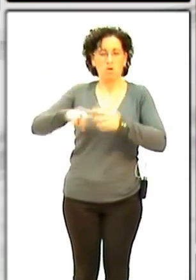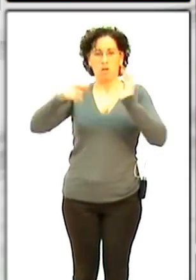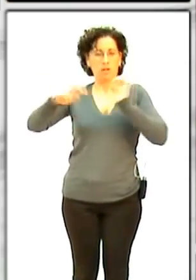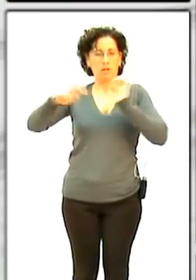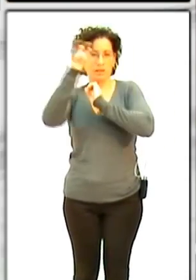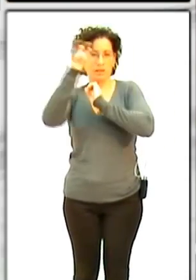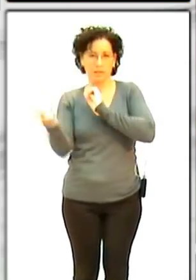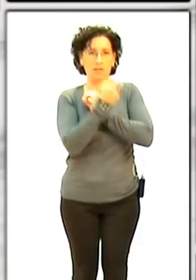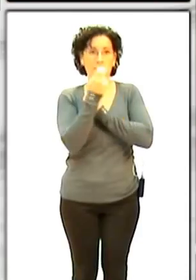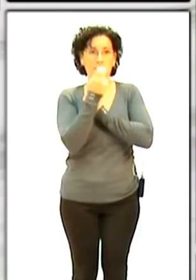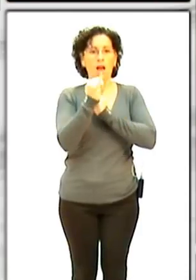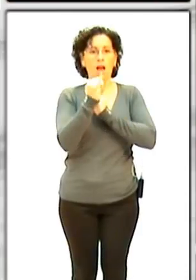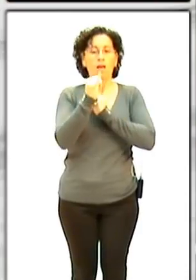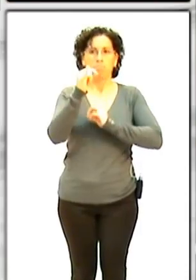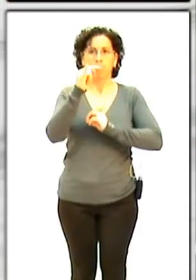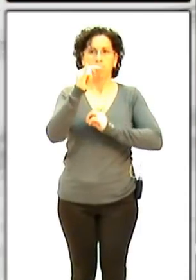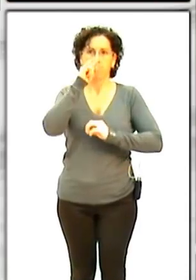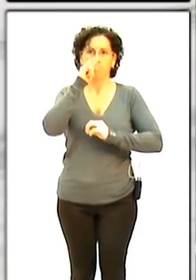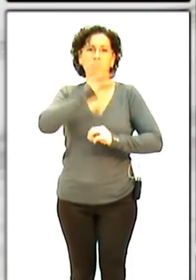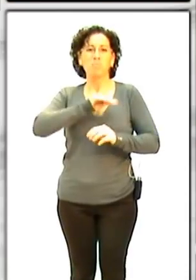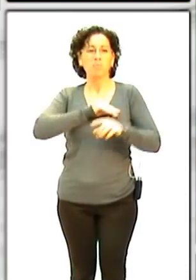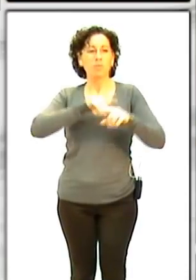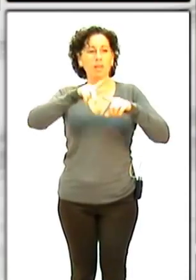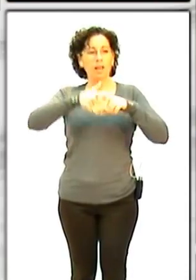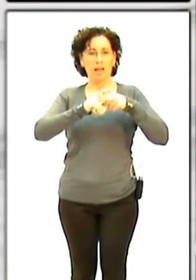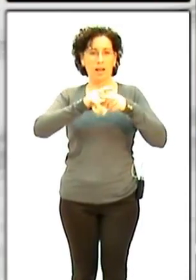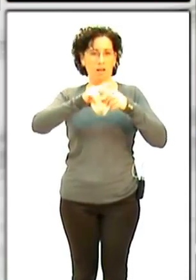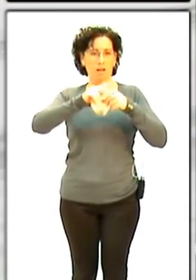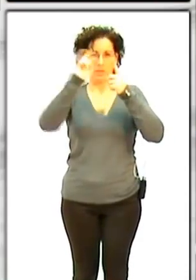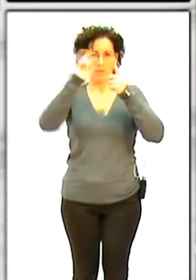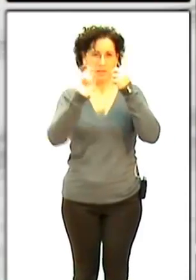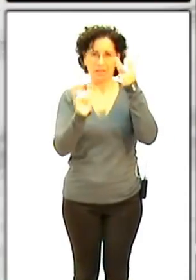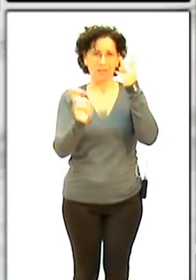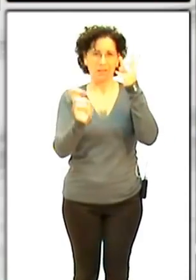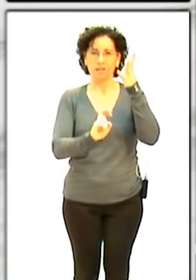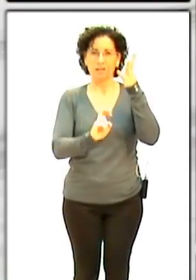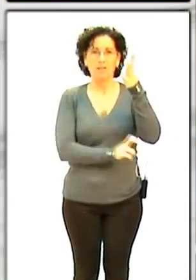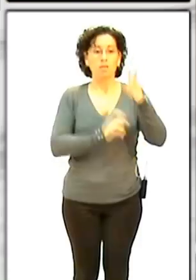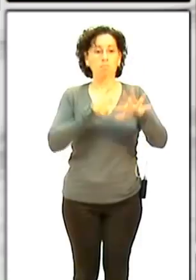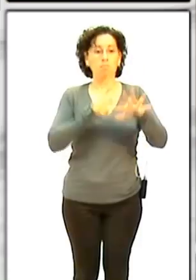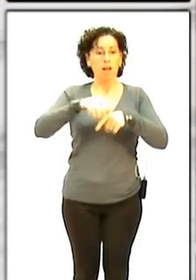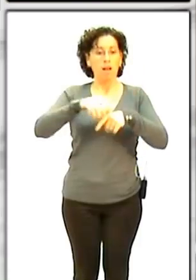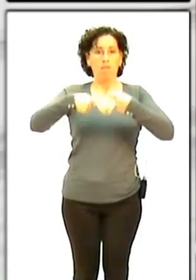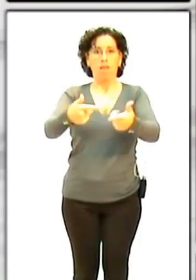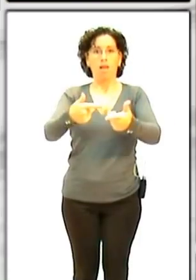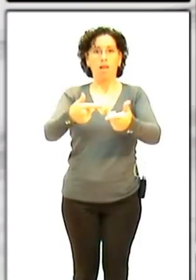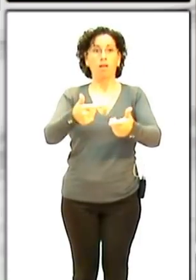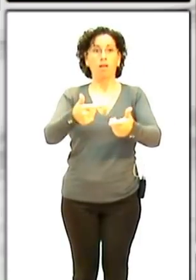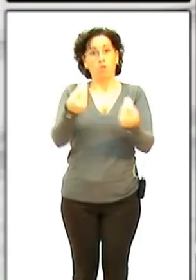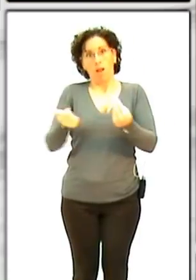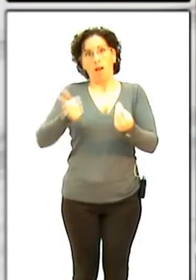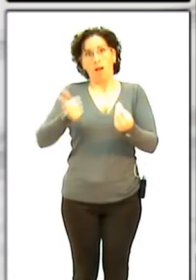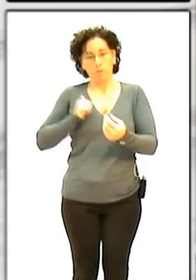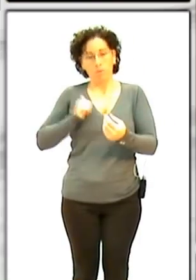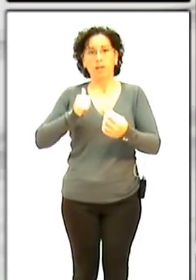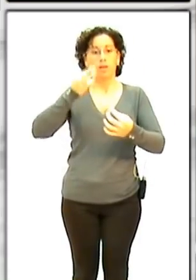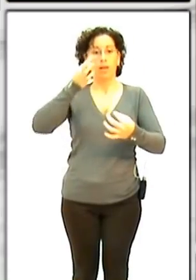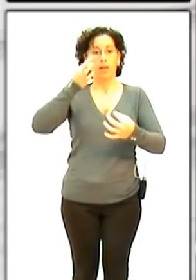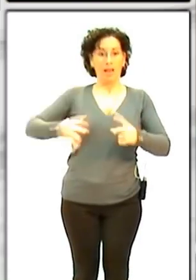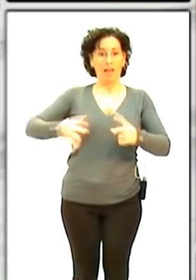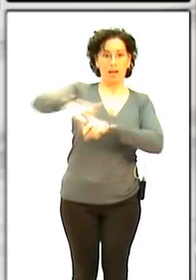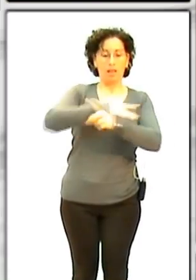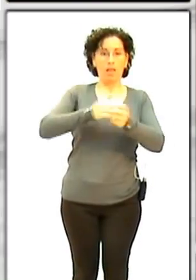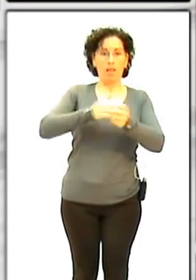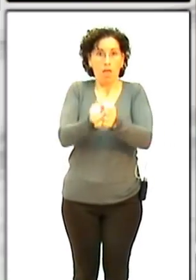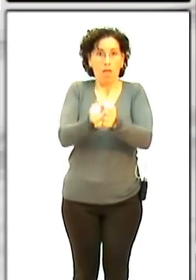tenemos una cantidad infinita de aplicaciones para superponer con realidad aumentada la información que tenemos en la realidad.